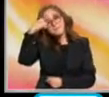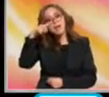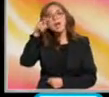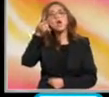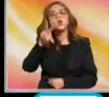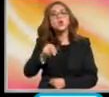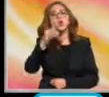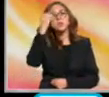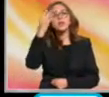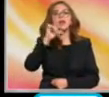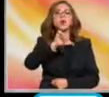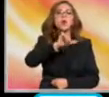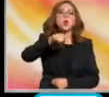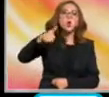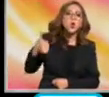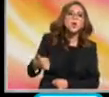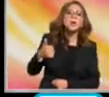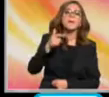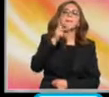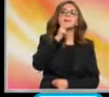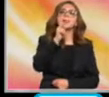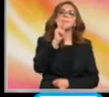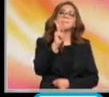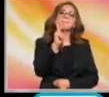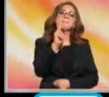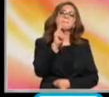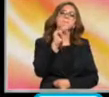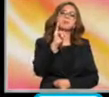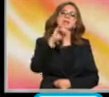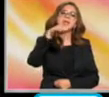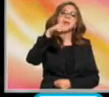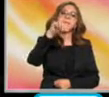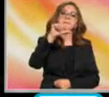ocasión, hay otra obra, otra primavera, que es la de Haydn.